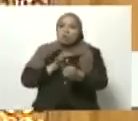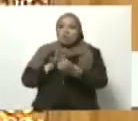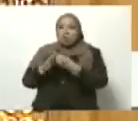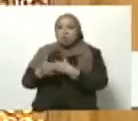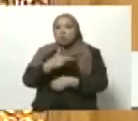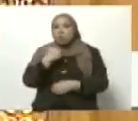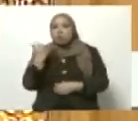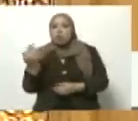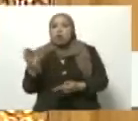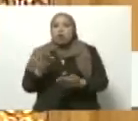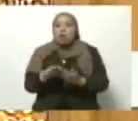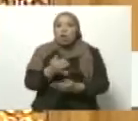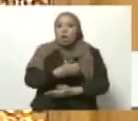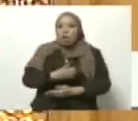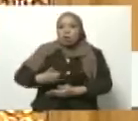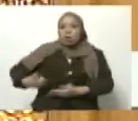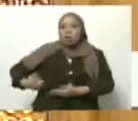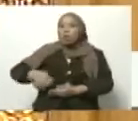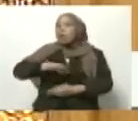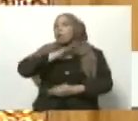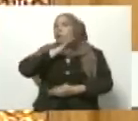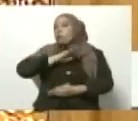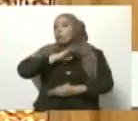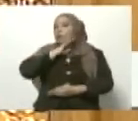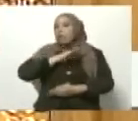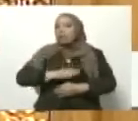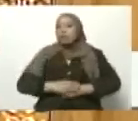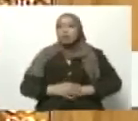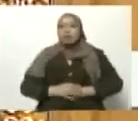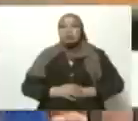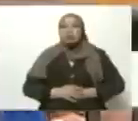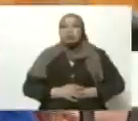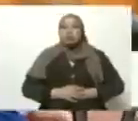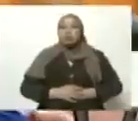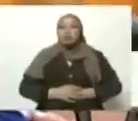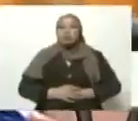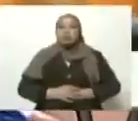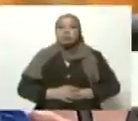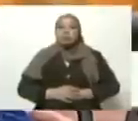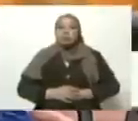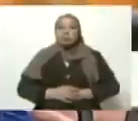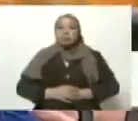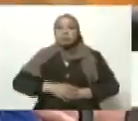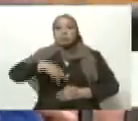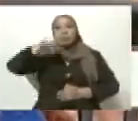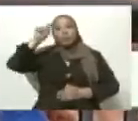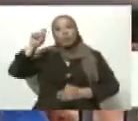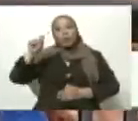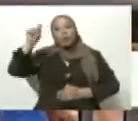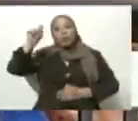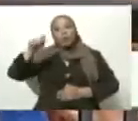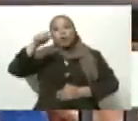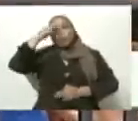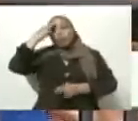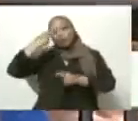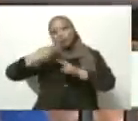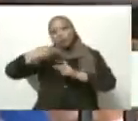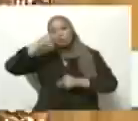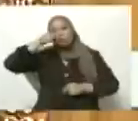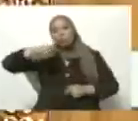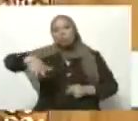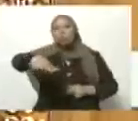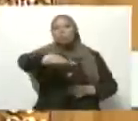matarnos por hambre y la enfermedad. Mire, honorables diputados, el pueblo de Venezuela, hermanos todos, solo